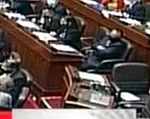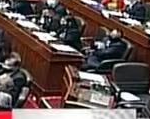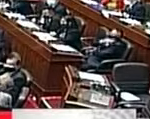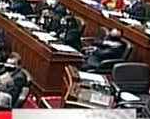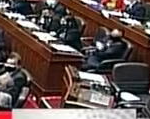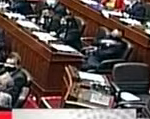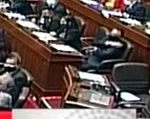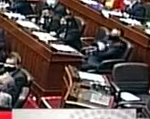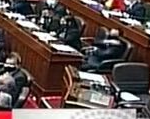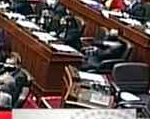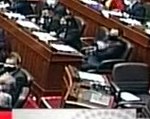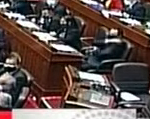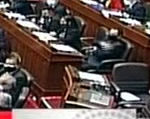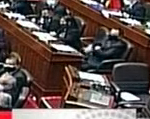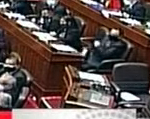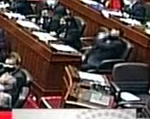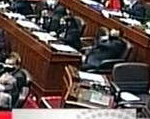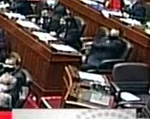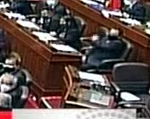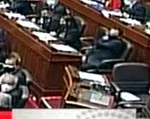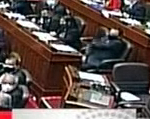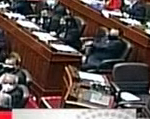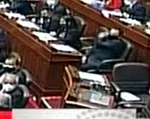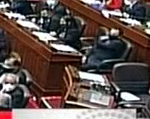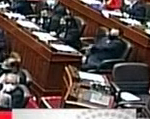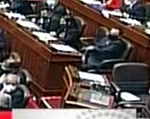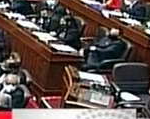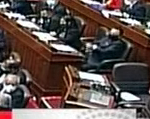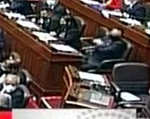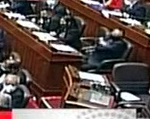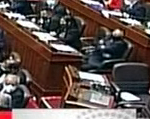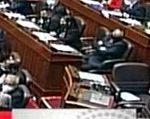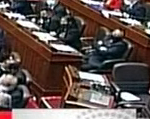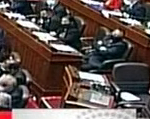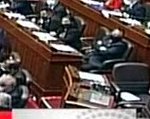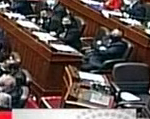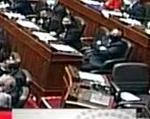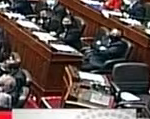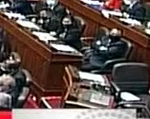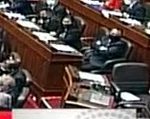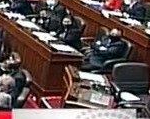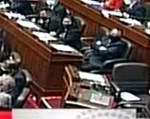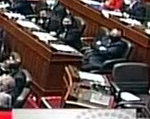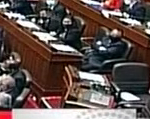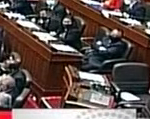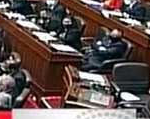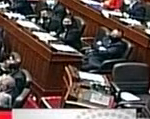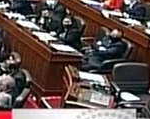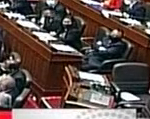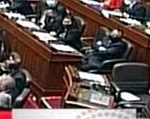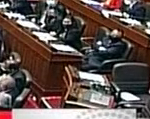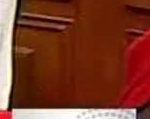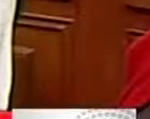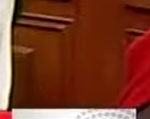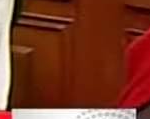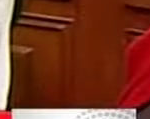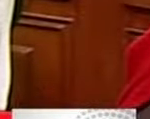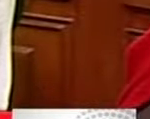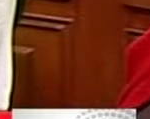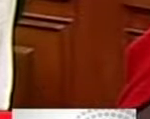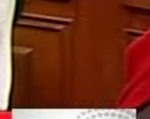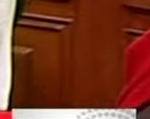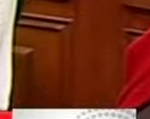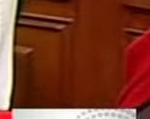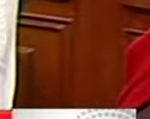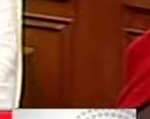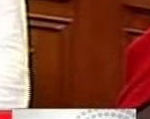bancada y explicar las razones de por qué decidimos dar un voto de confianza por este gobierno de cambio.